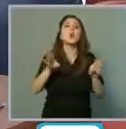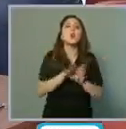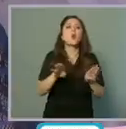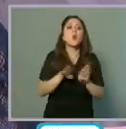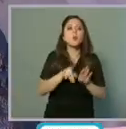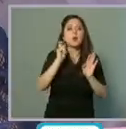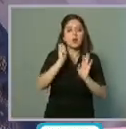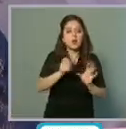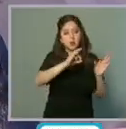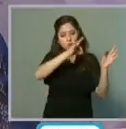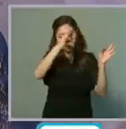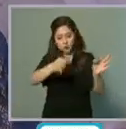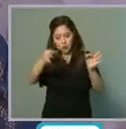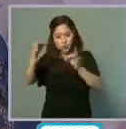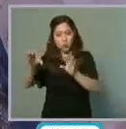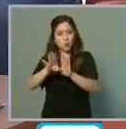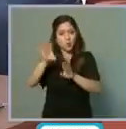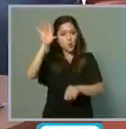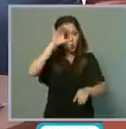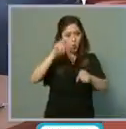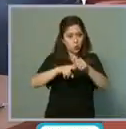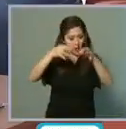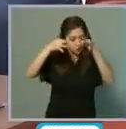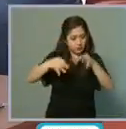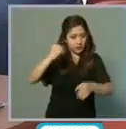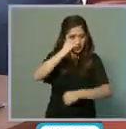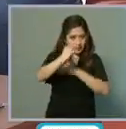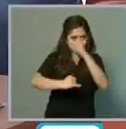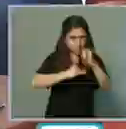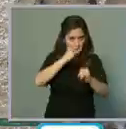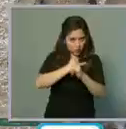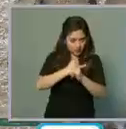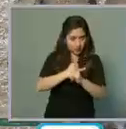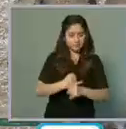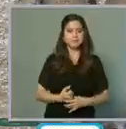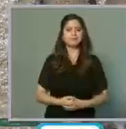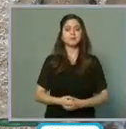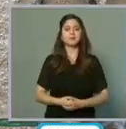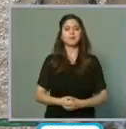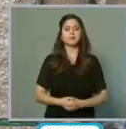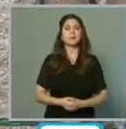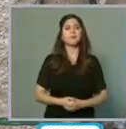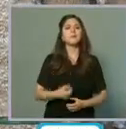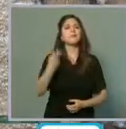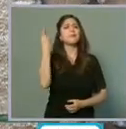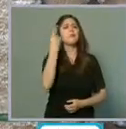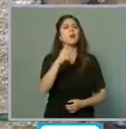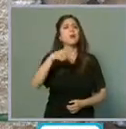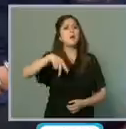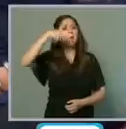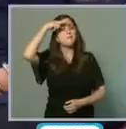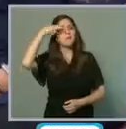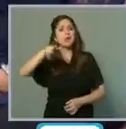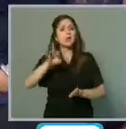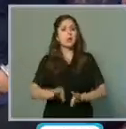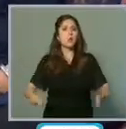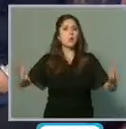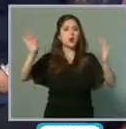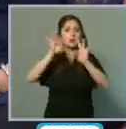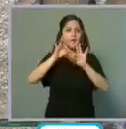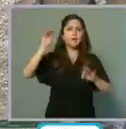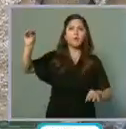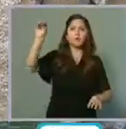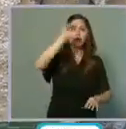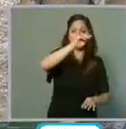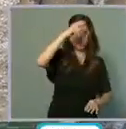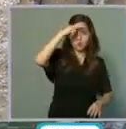de cultura a nivel internacional Y México, mexicana. México es muy importante en cuanto a música porque, por ejemplo, no solamente el